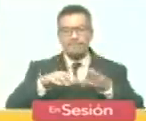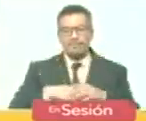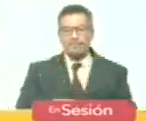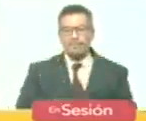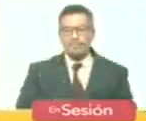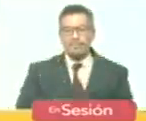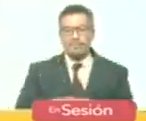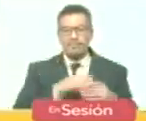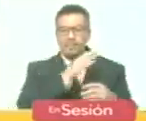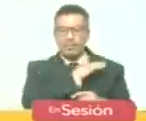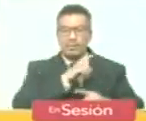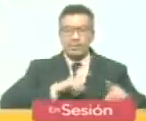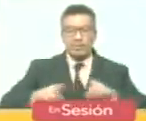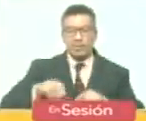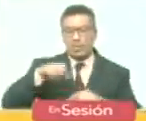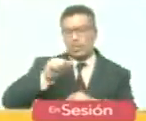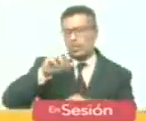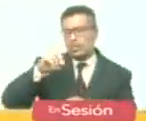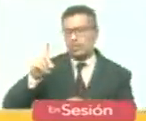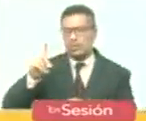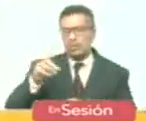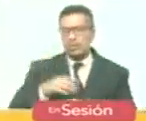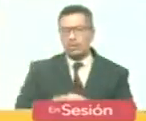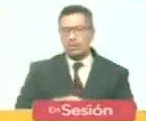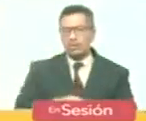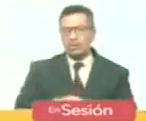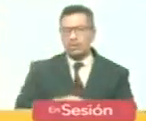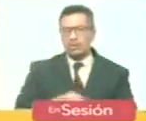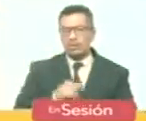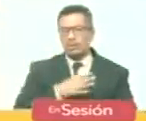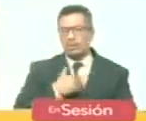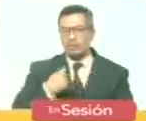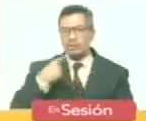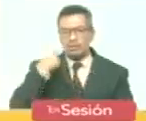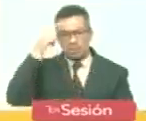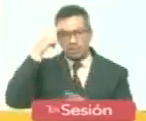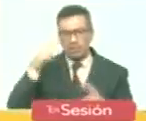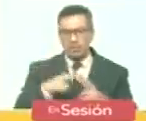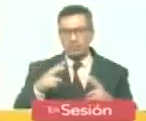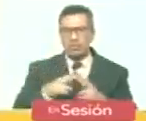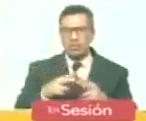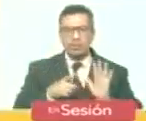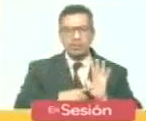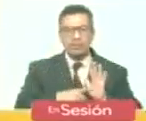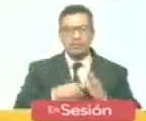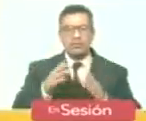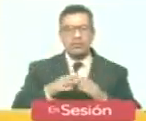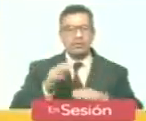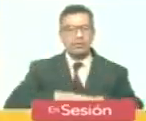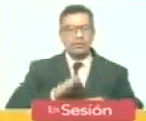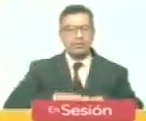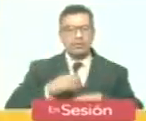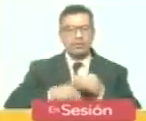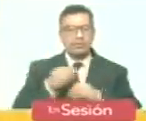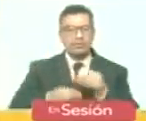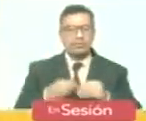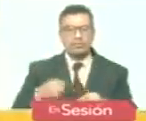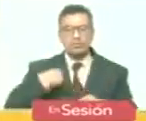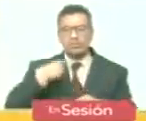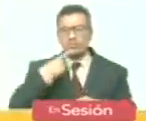la Dirección de Acción Democrática tenía pleno conocimiento de la conspiración y hay